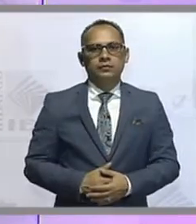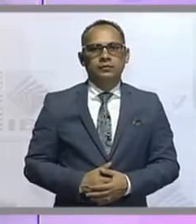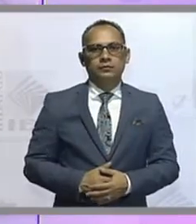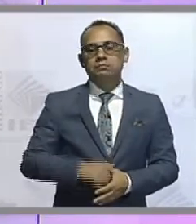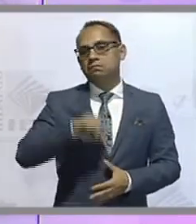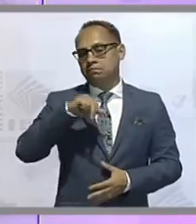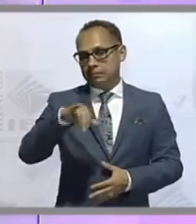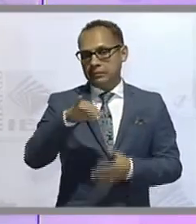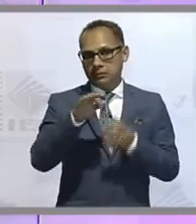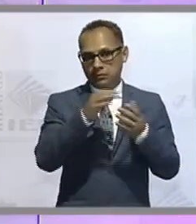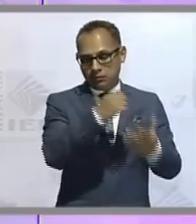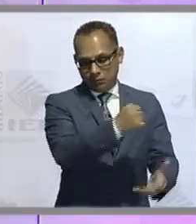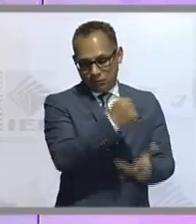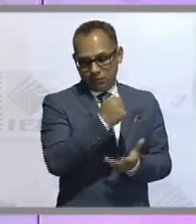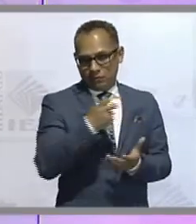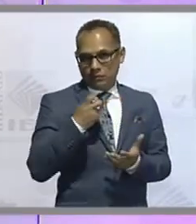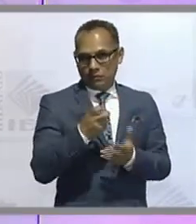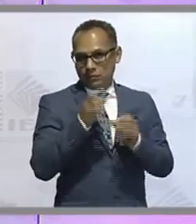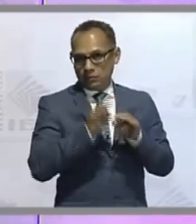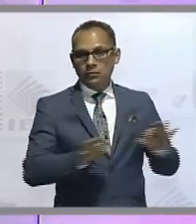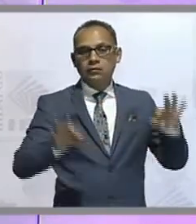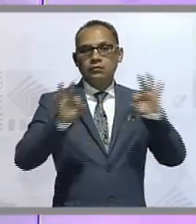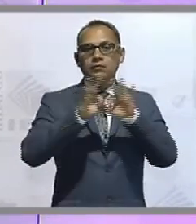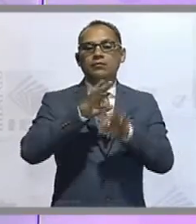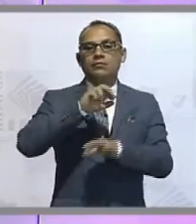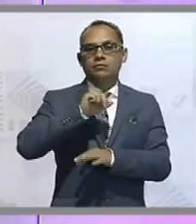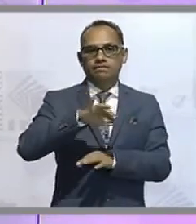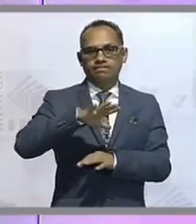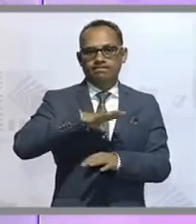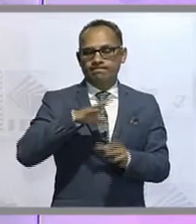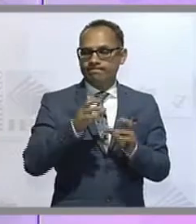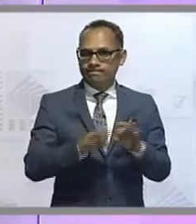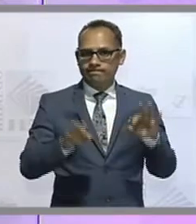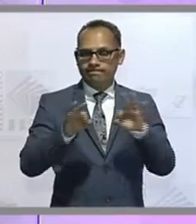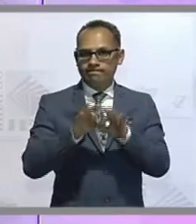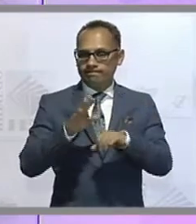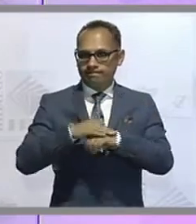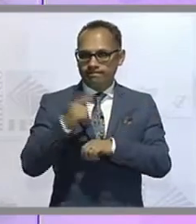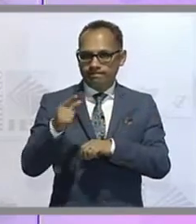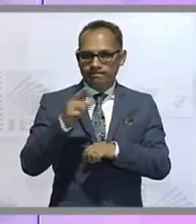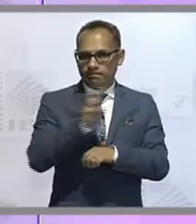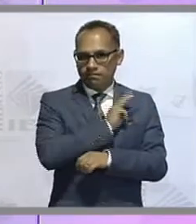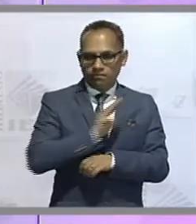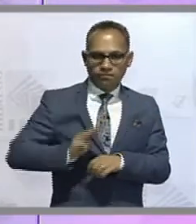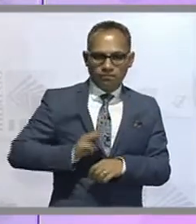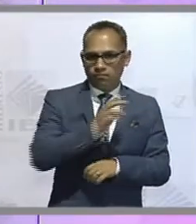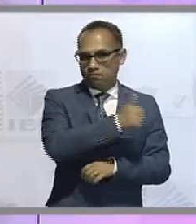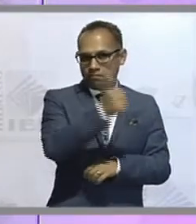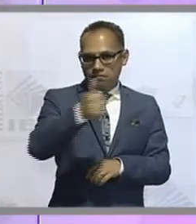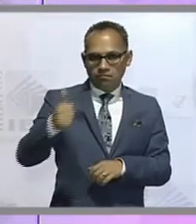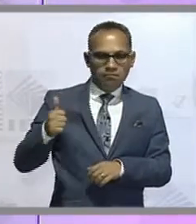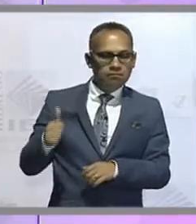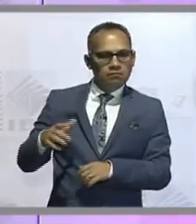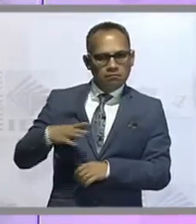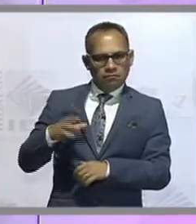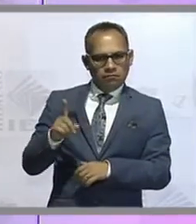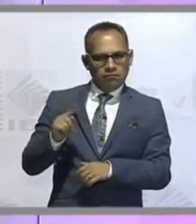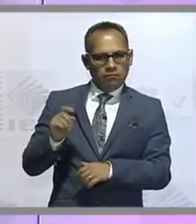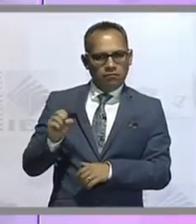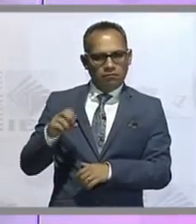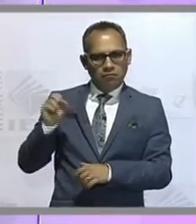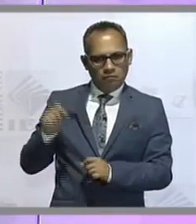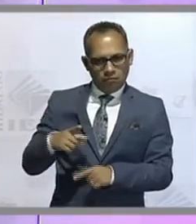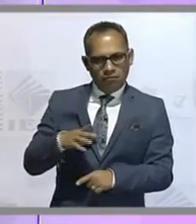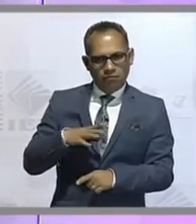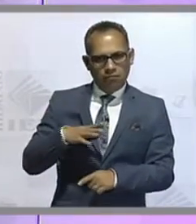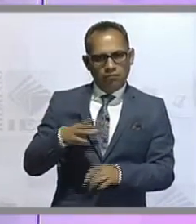presupuesto para restaurar arqueológicamente en cada uno de nuestros municipios que tenemos dentro del distrito se están llevando a cabo